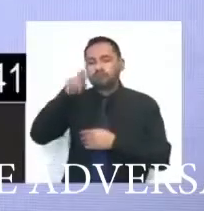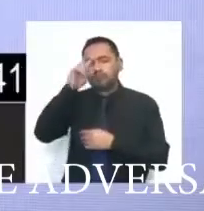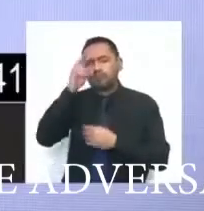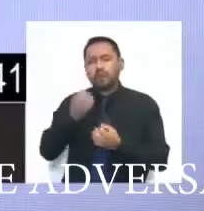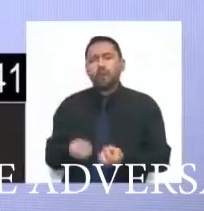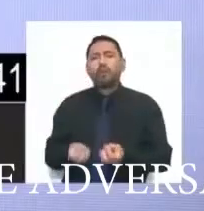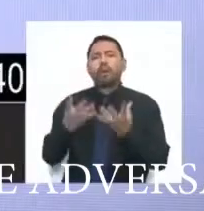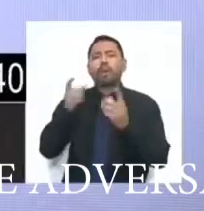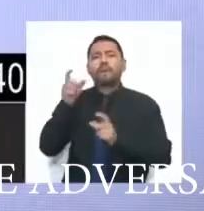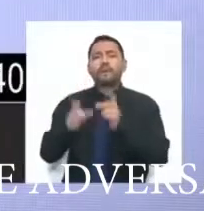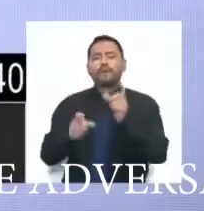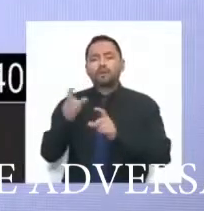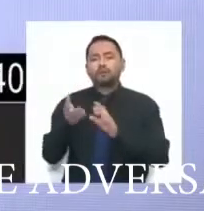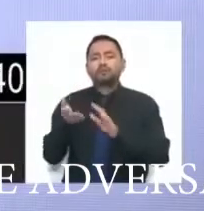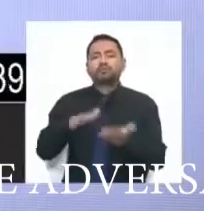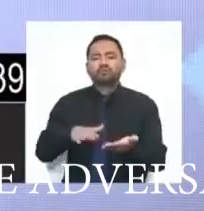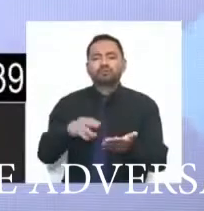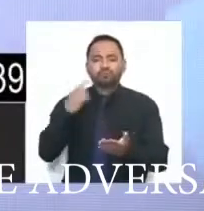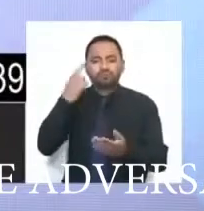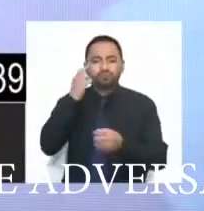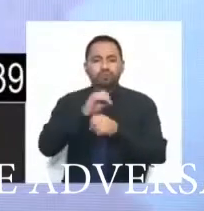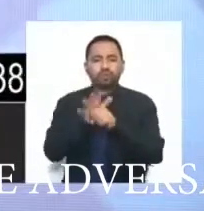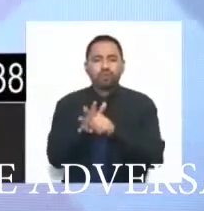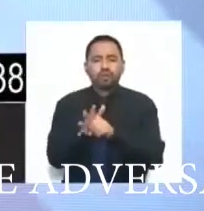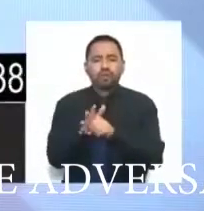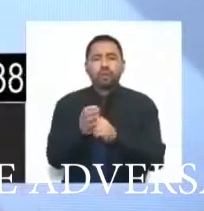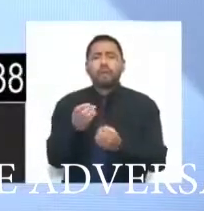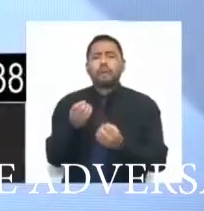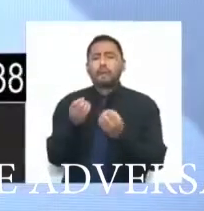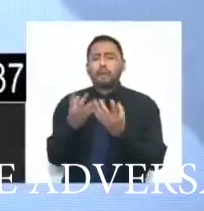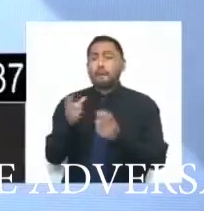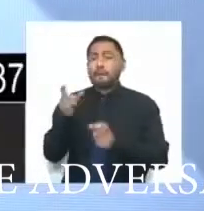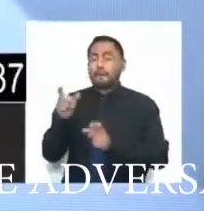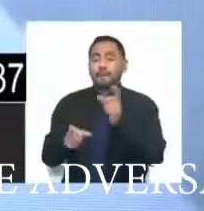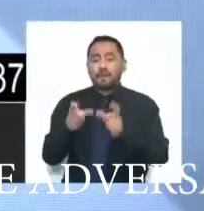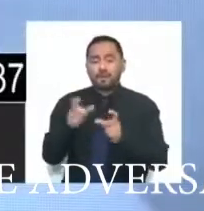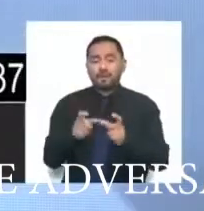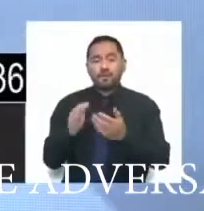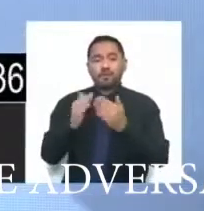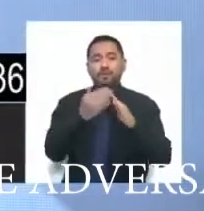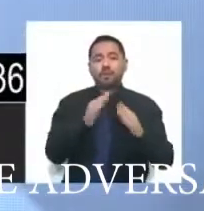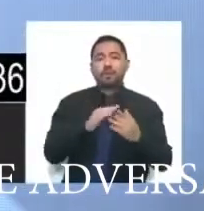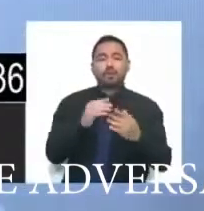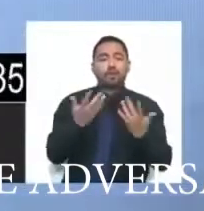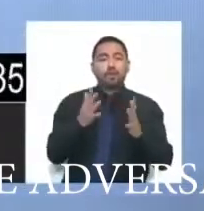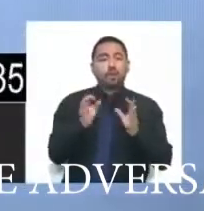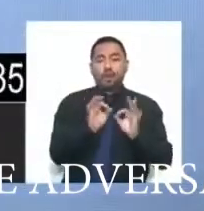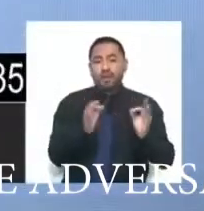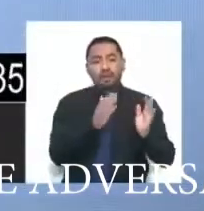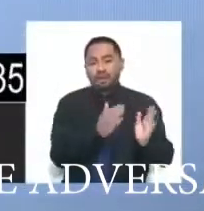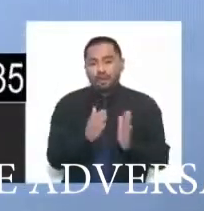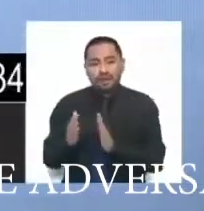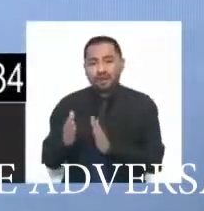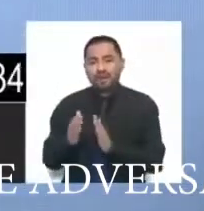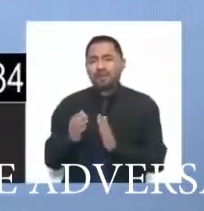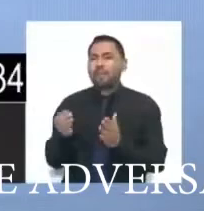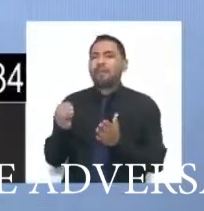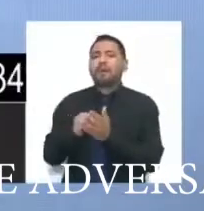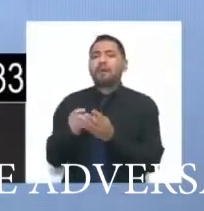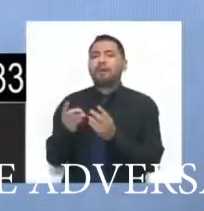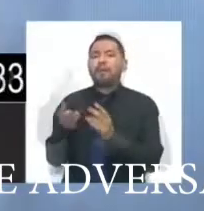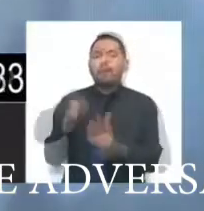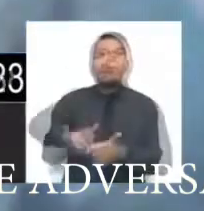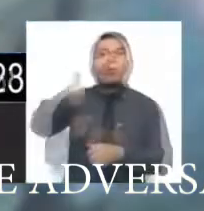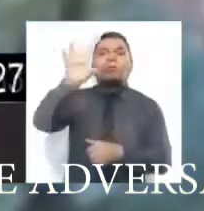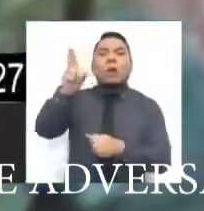¿Cuántas personas murieron por COVID? La mayoría de personas, cuando un pueblo, un estado no está preparado, más muere por